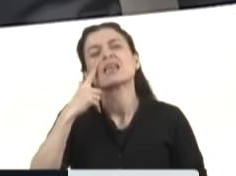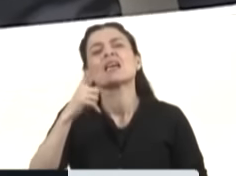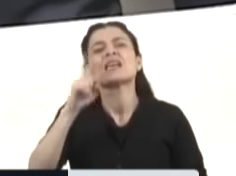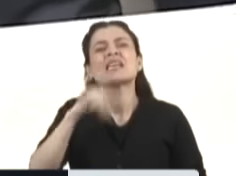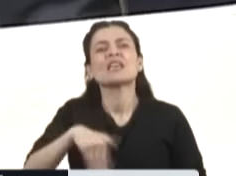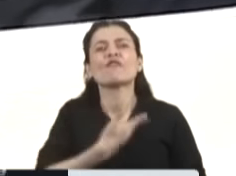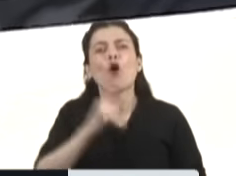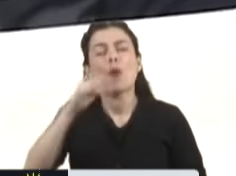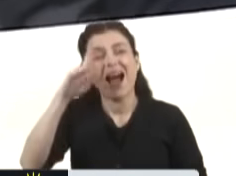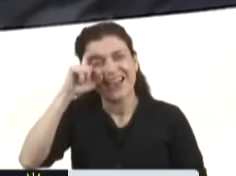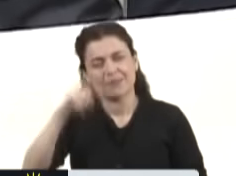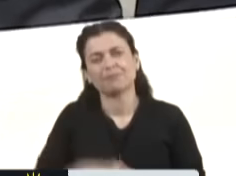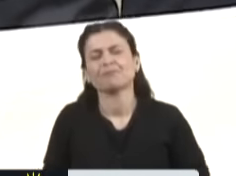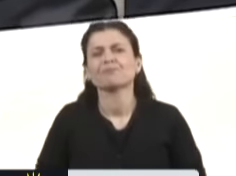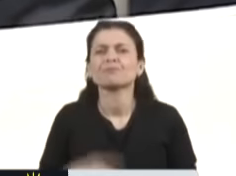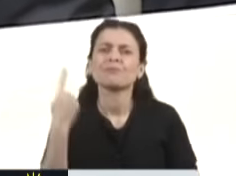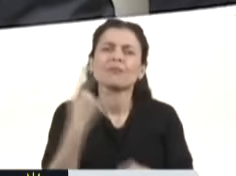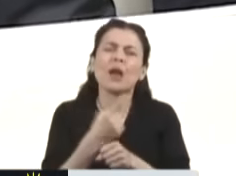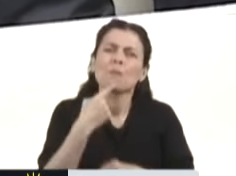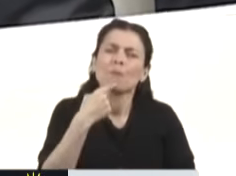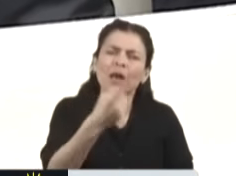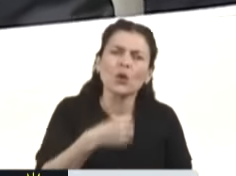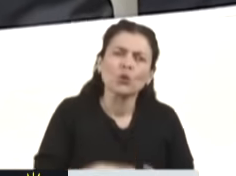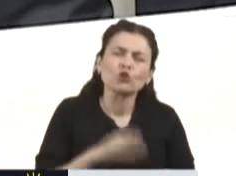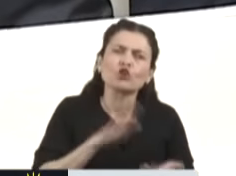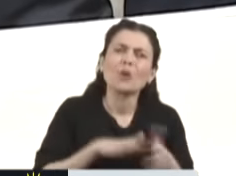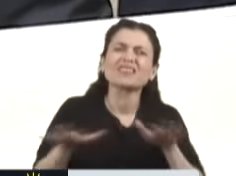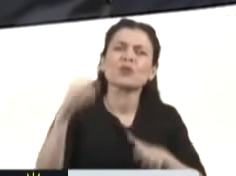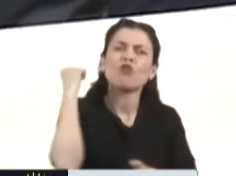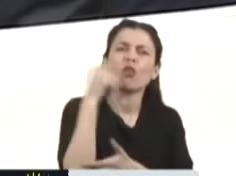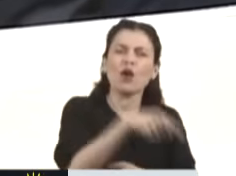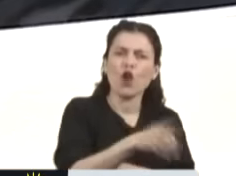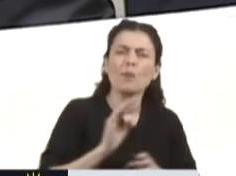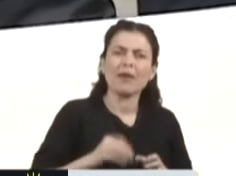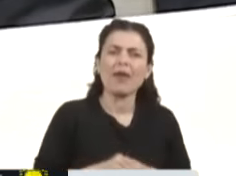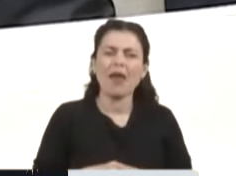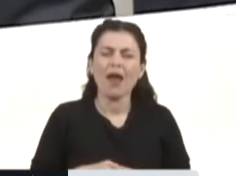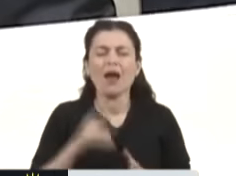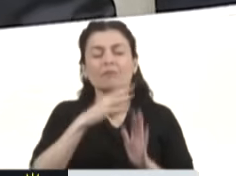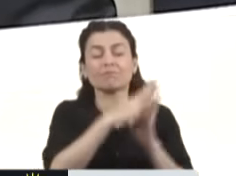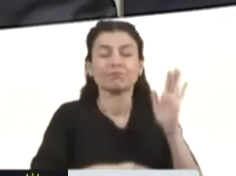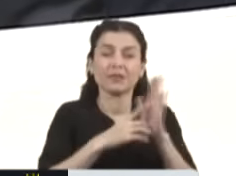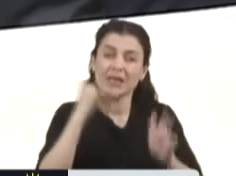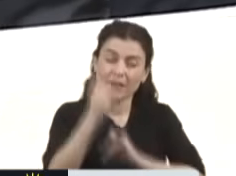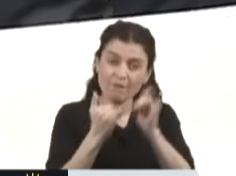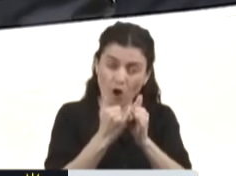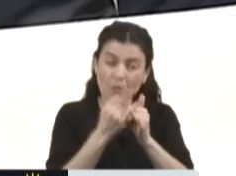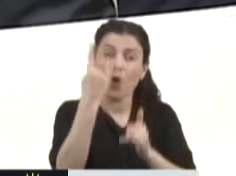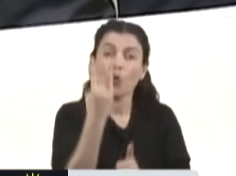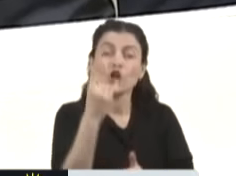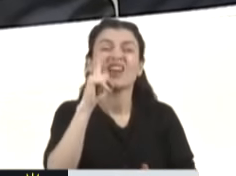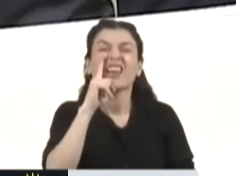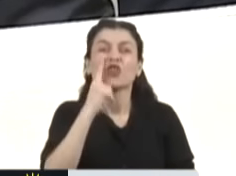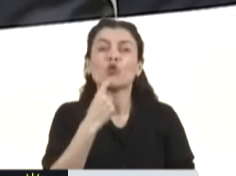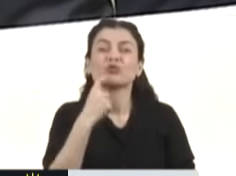talen primera pregunta es respecto a la situación económica el informe de la unión Industrial Argentina